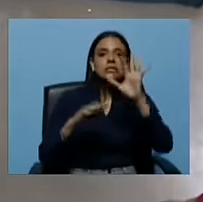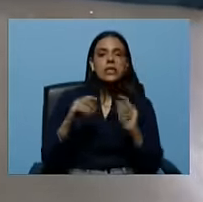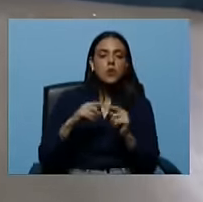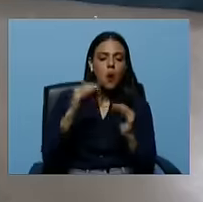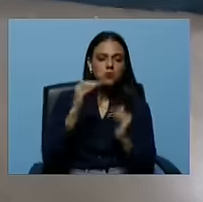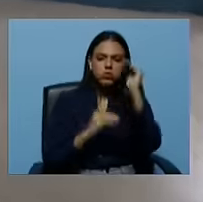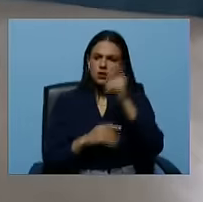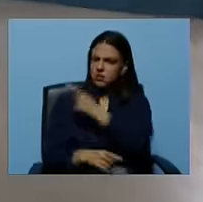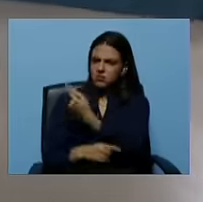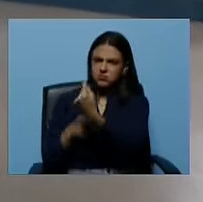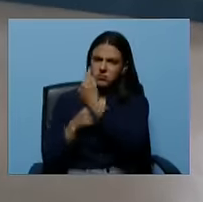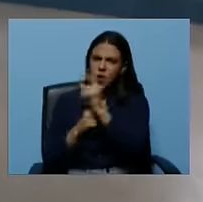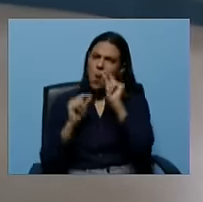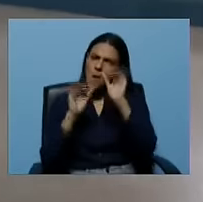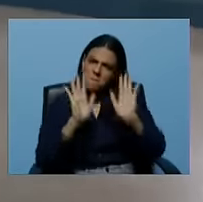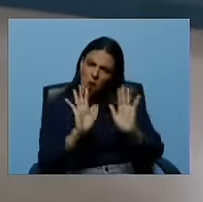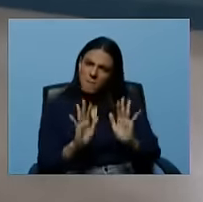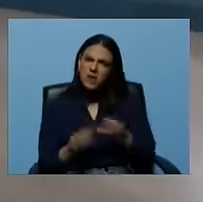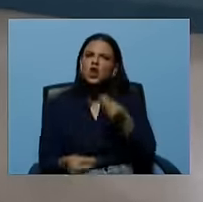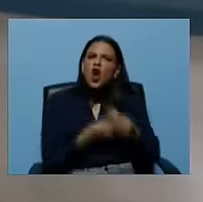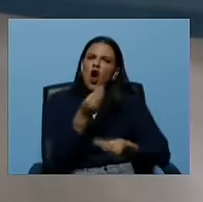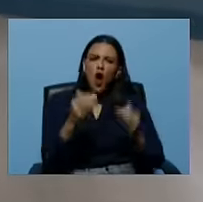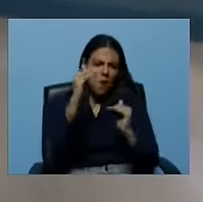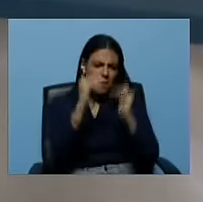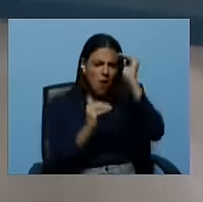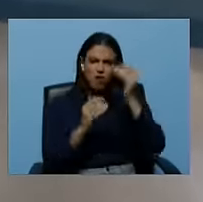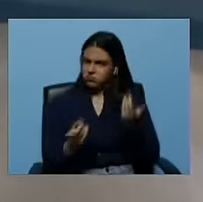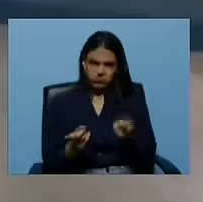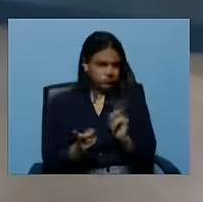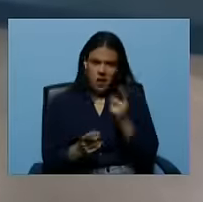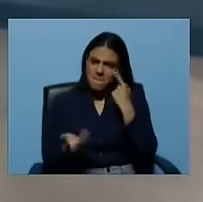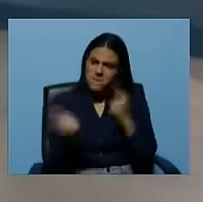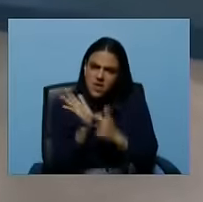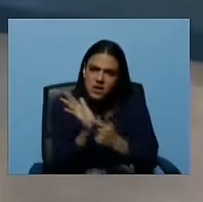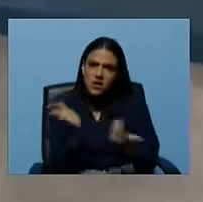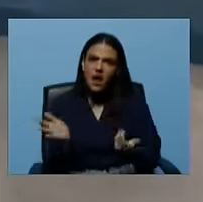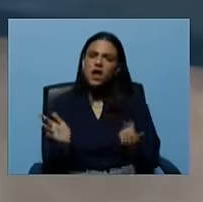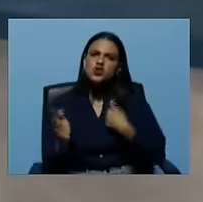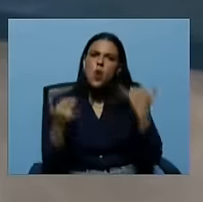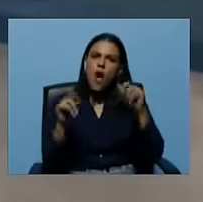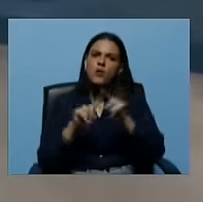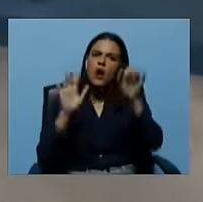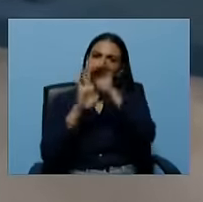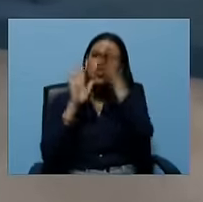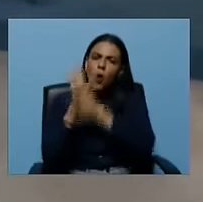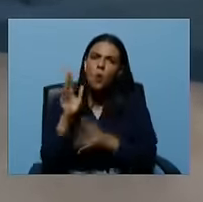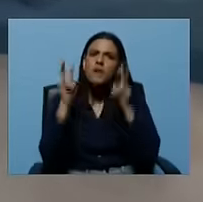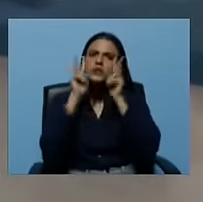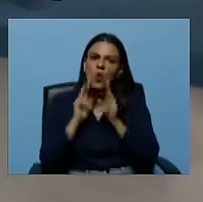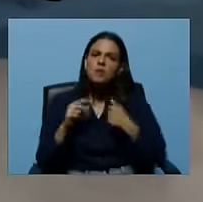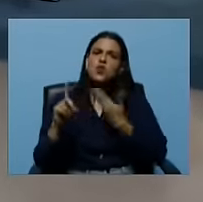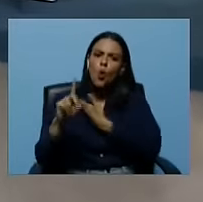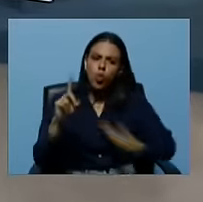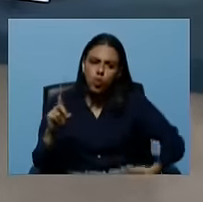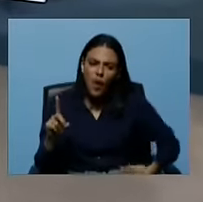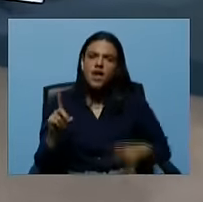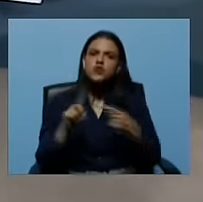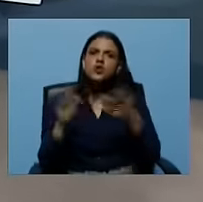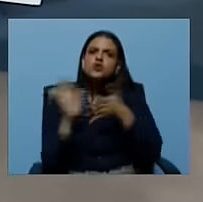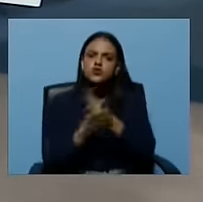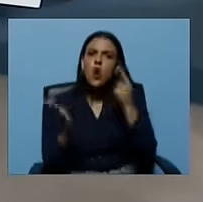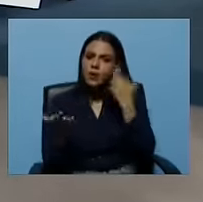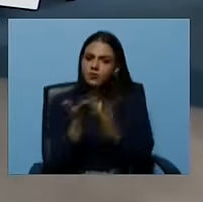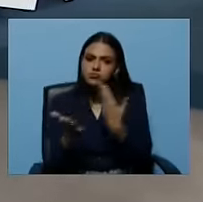Momento, tú me dices, momento, pero ¿cuándo? ¿Cómo? Eso no ha pasado. Aquí tengo este documento, soy el dueño de las acciones y te saco de la empresa.